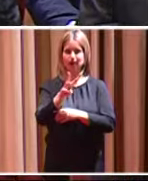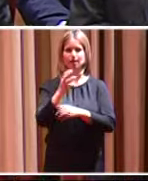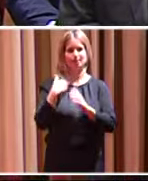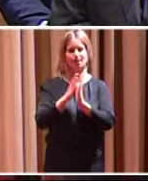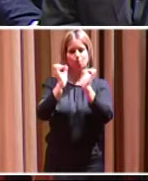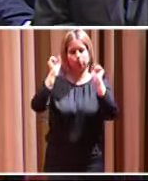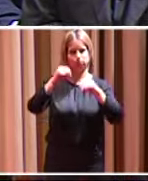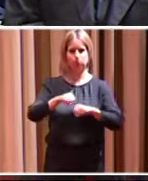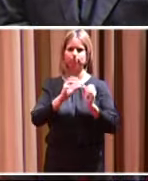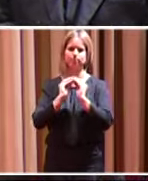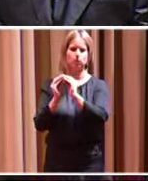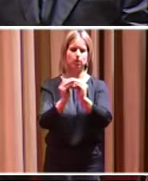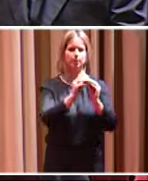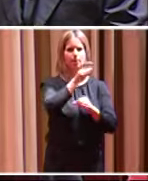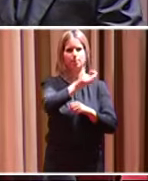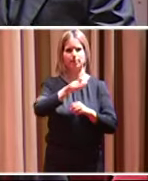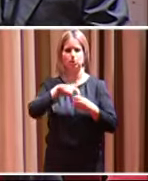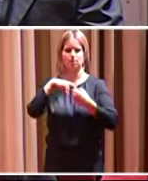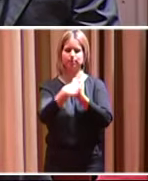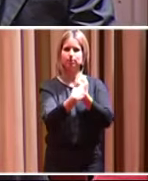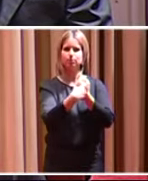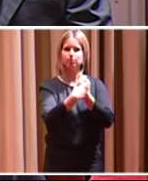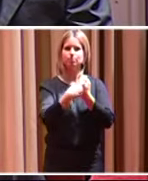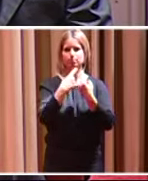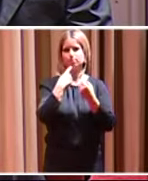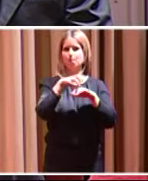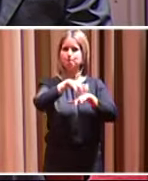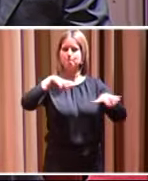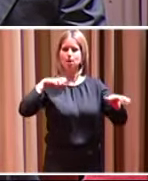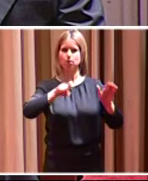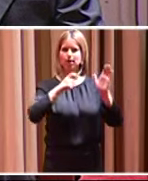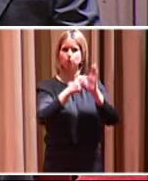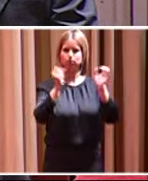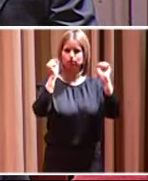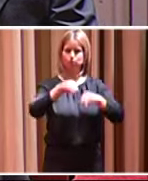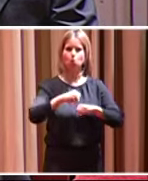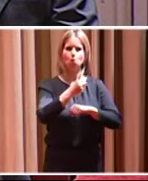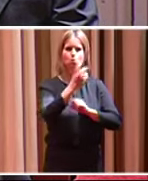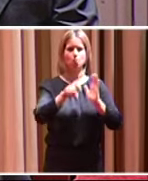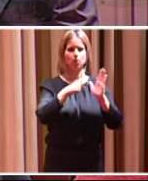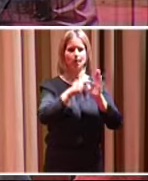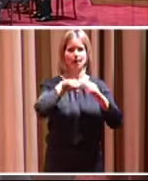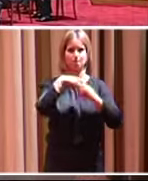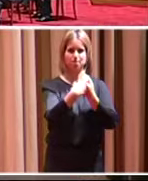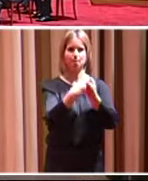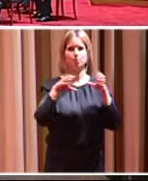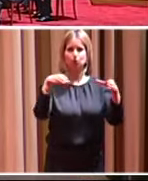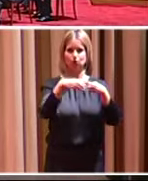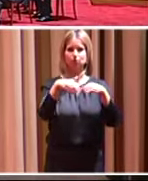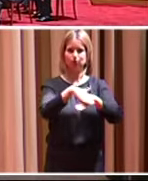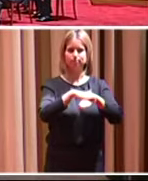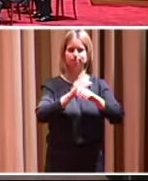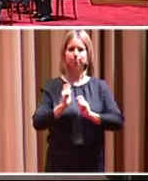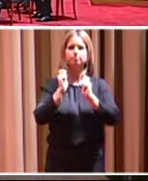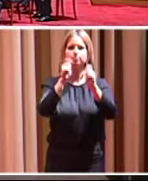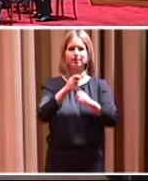acordó, por unanimidad de los presentes y con el quórum de la mayoría absoluta del número legal de miembros de la corporación,